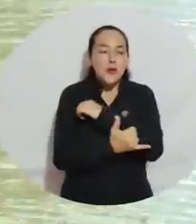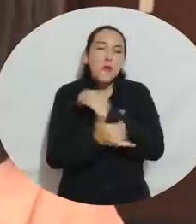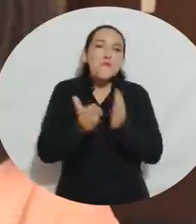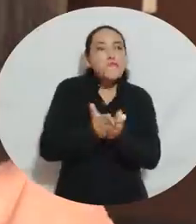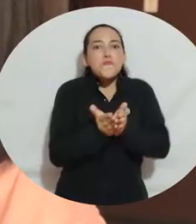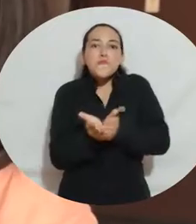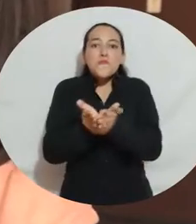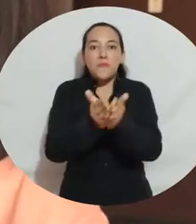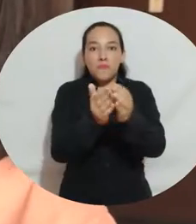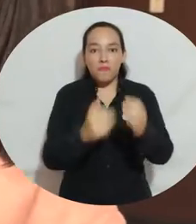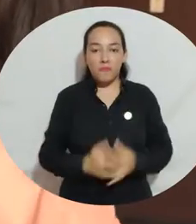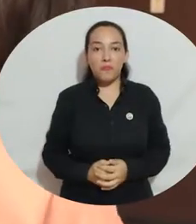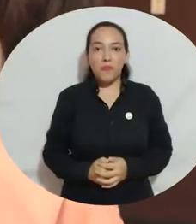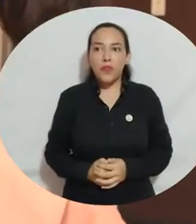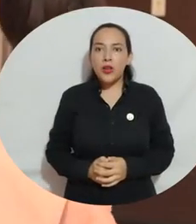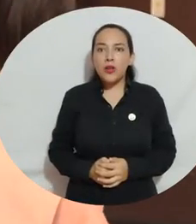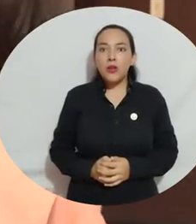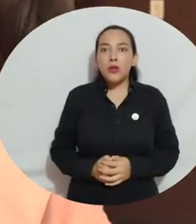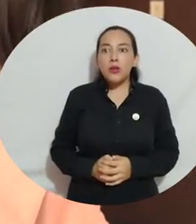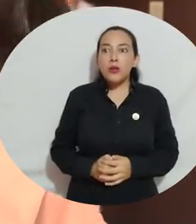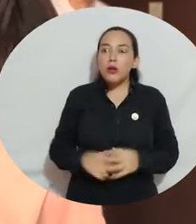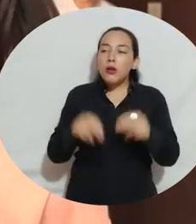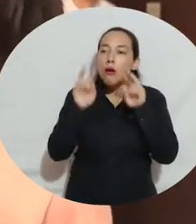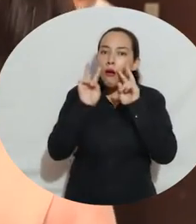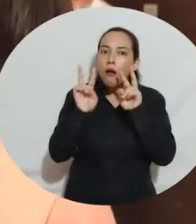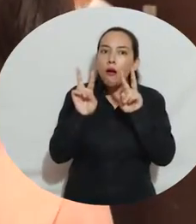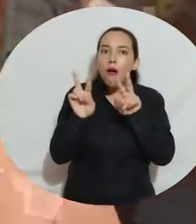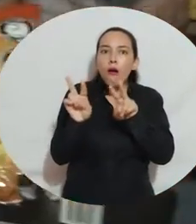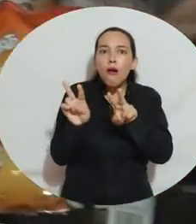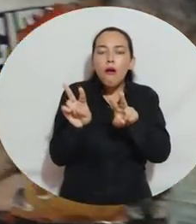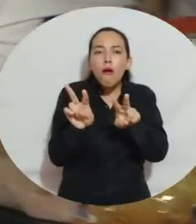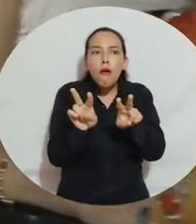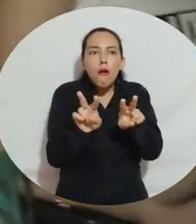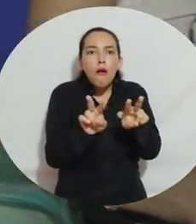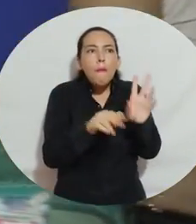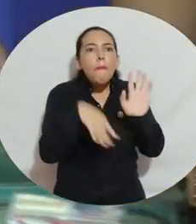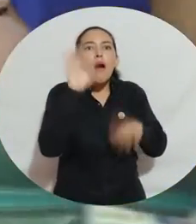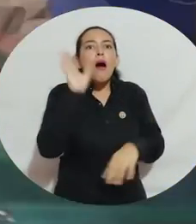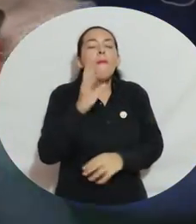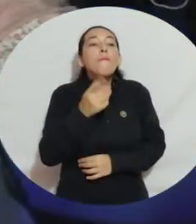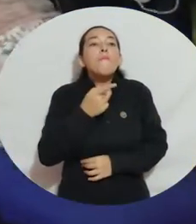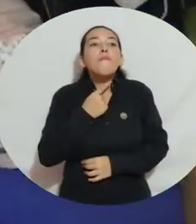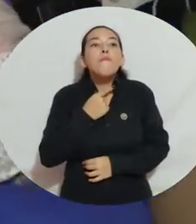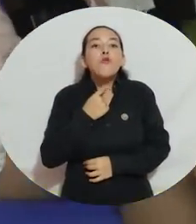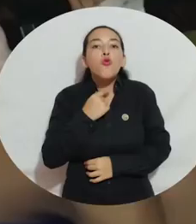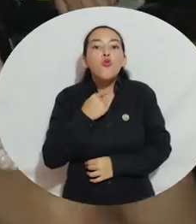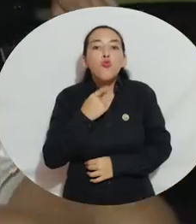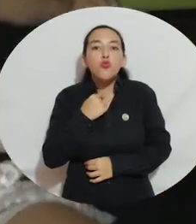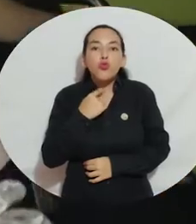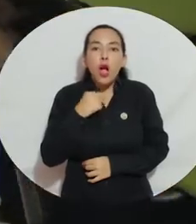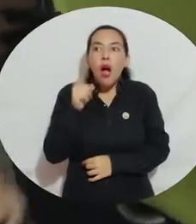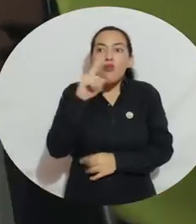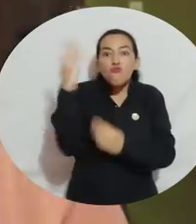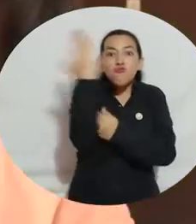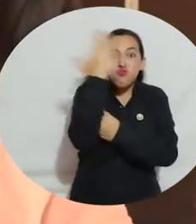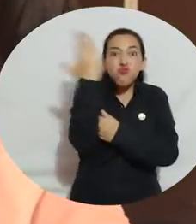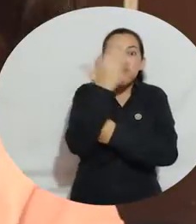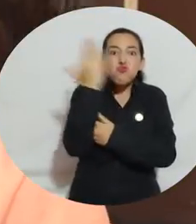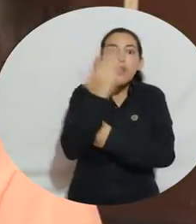paseo. Estaba viendo el monstruo del mar. Donde más me gustó fue me